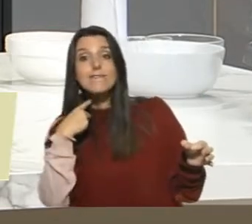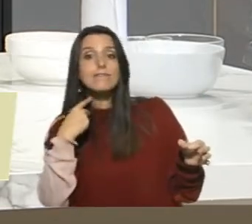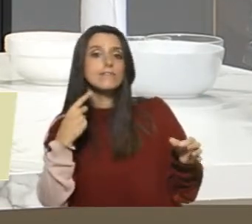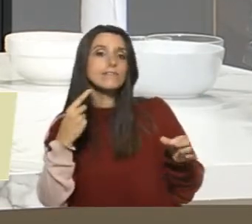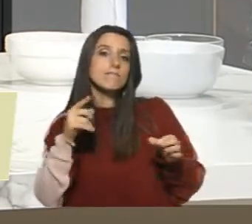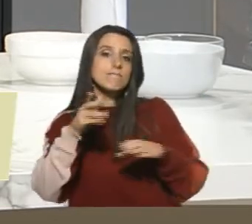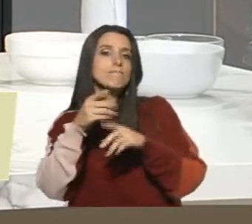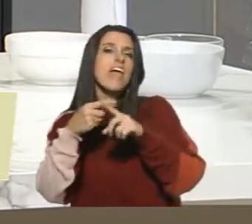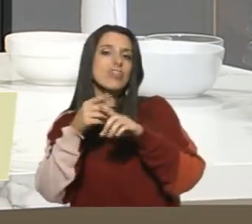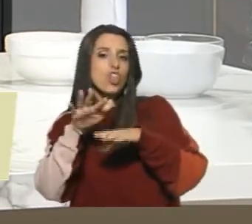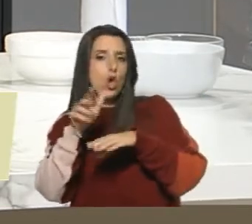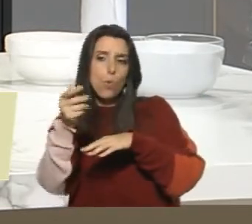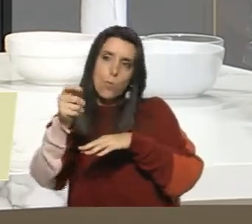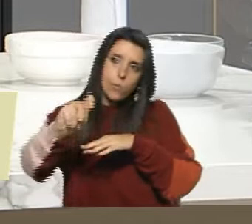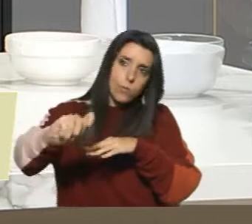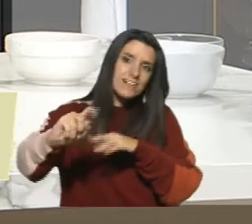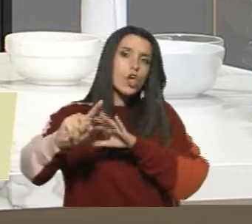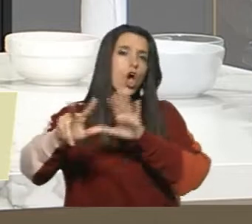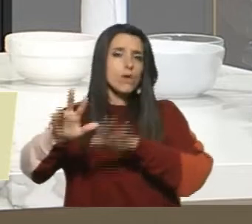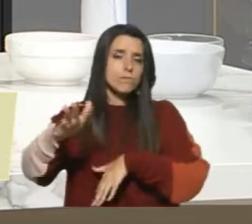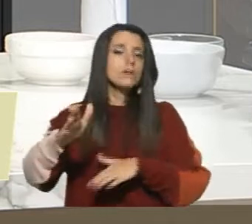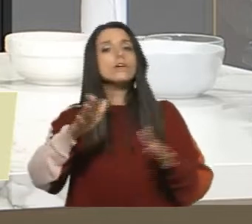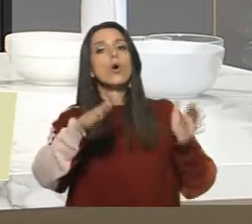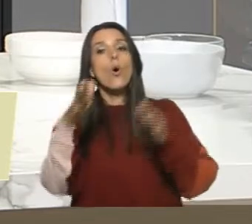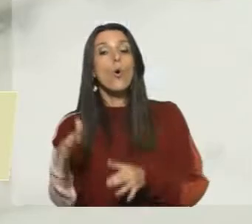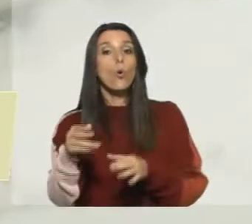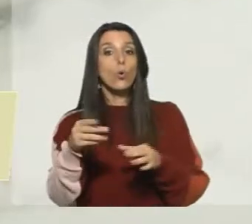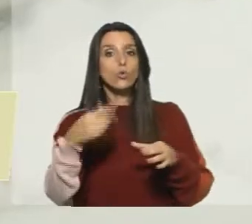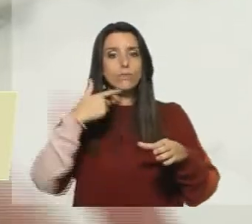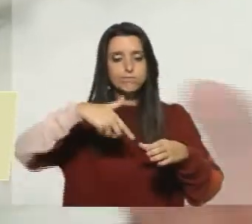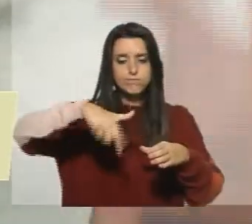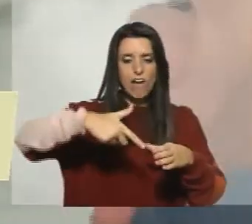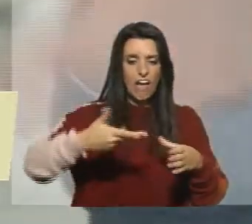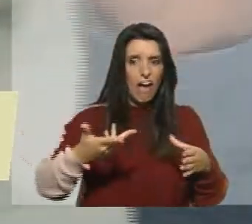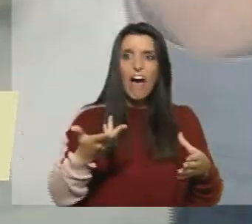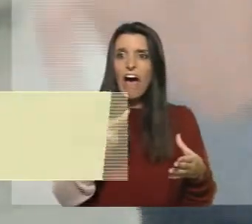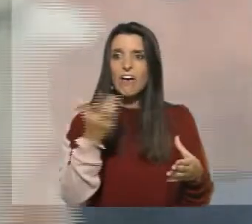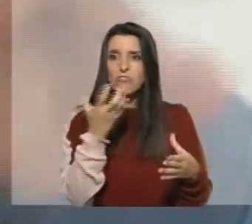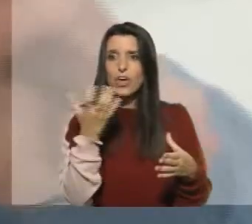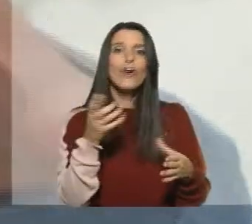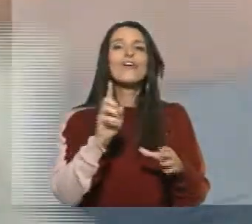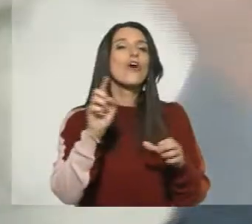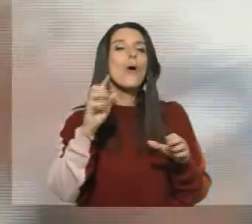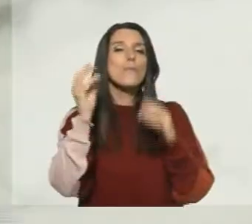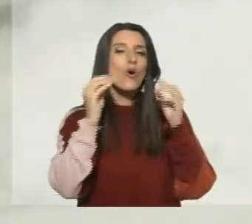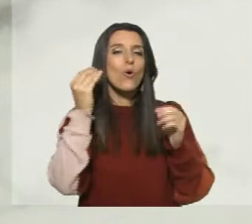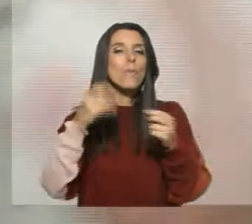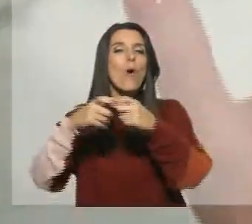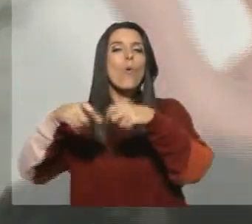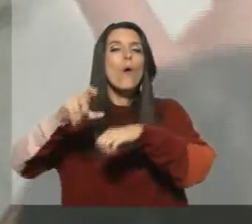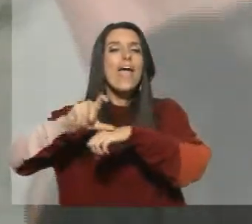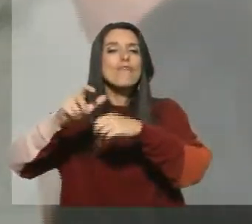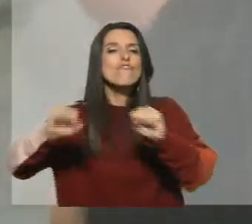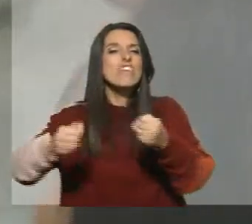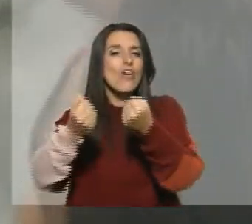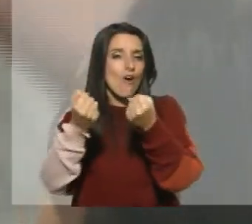medio. Muy bien. Lo vas a ir mezclando bien. Esta cosa que te parece ahí como que se te cortó, no te preocupes que es por el frío de los huevos en contraste con la